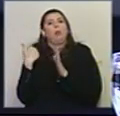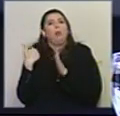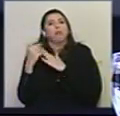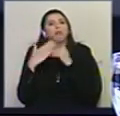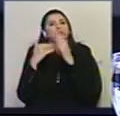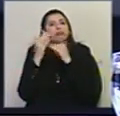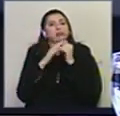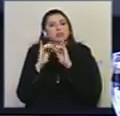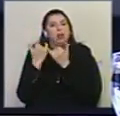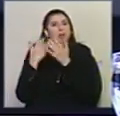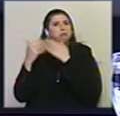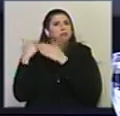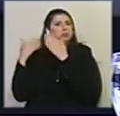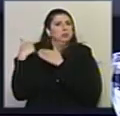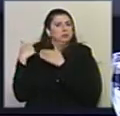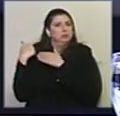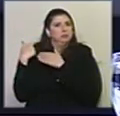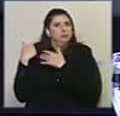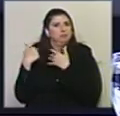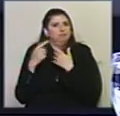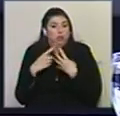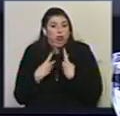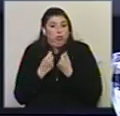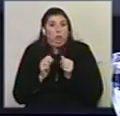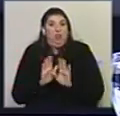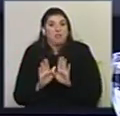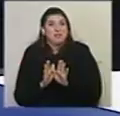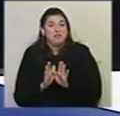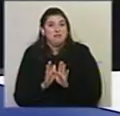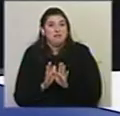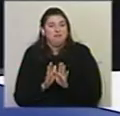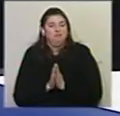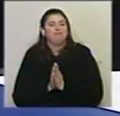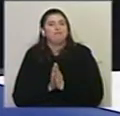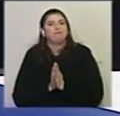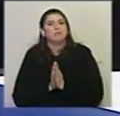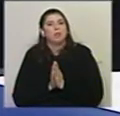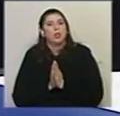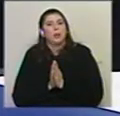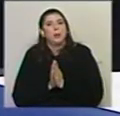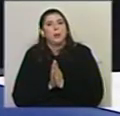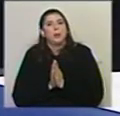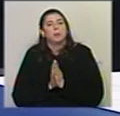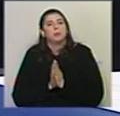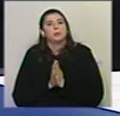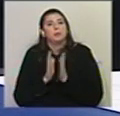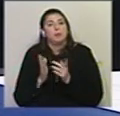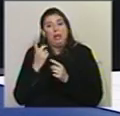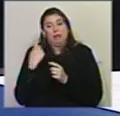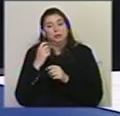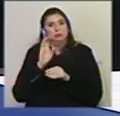poco presos también a nosotros los usuarios, ¿no? Los pacientes. Sí, mira, ayer tuve en la clase en consultorio,